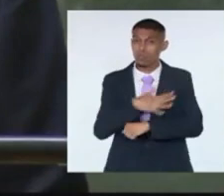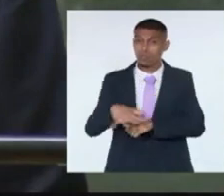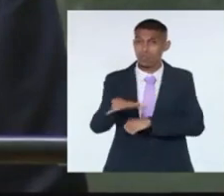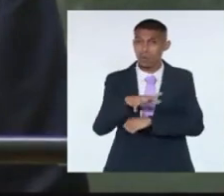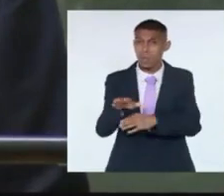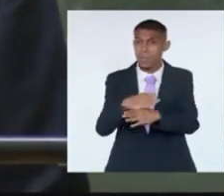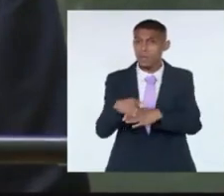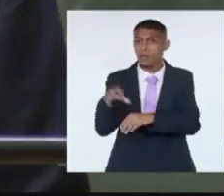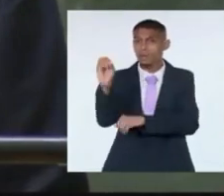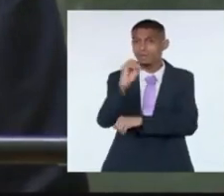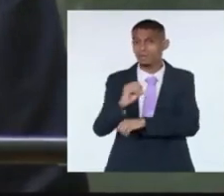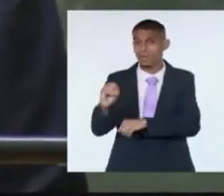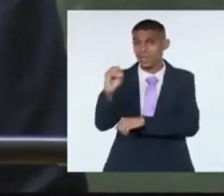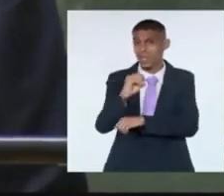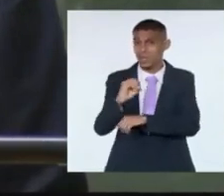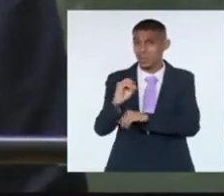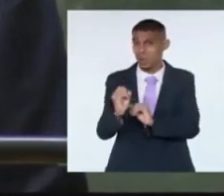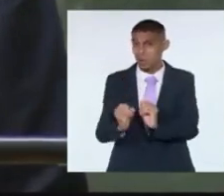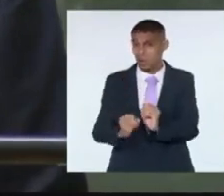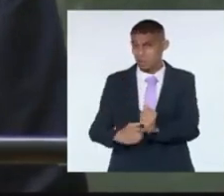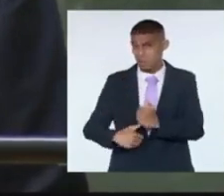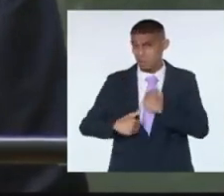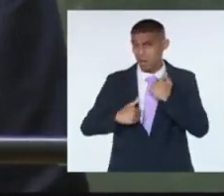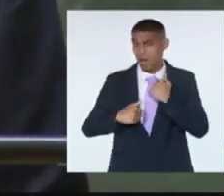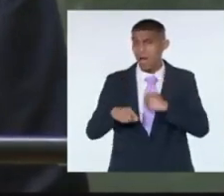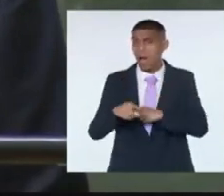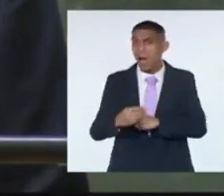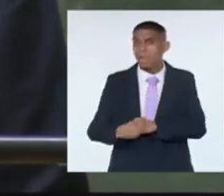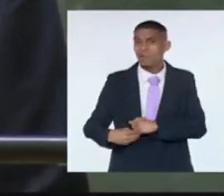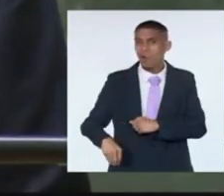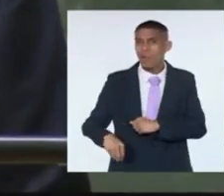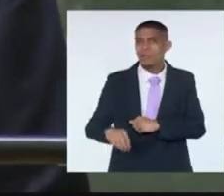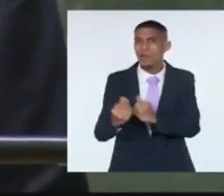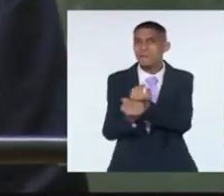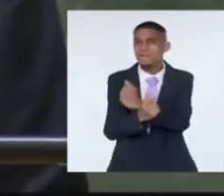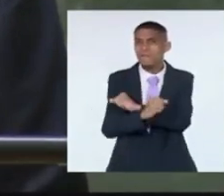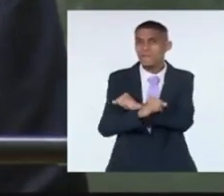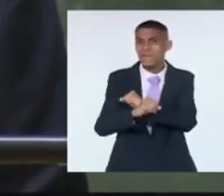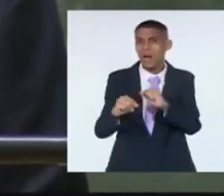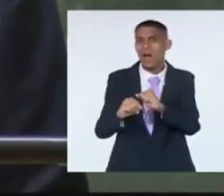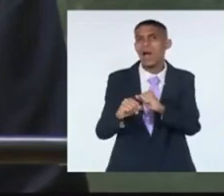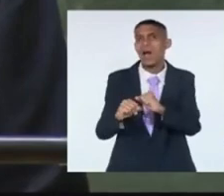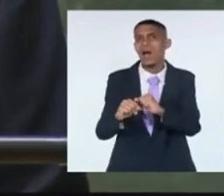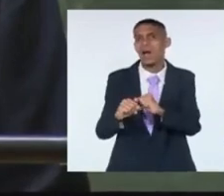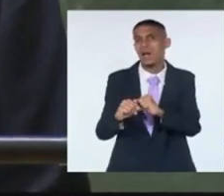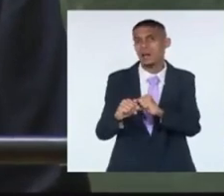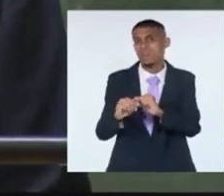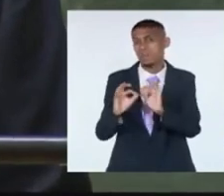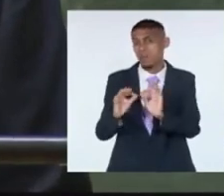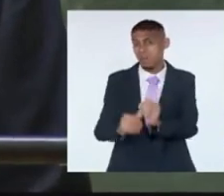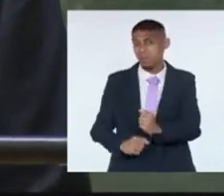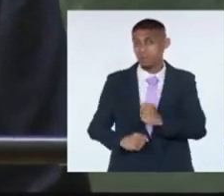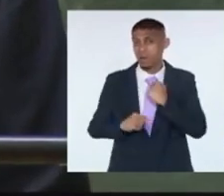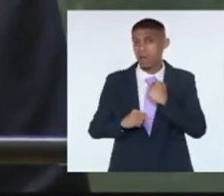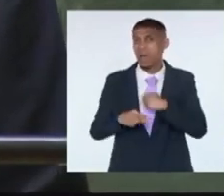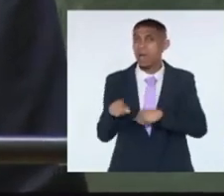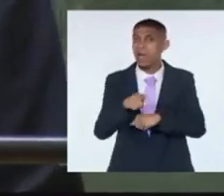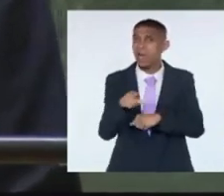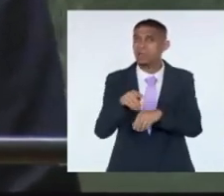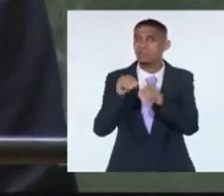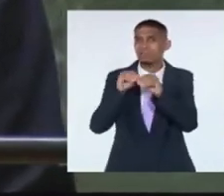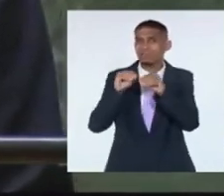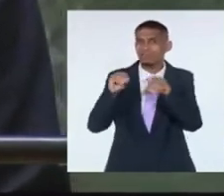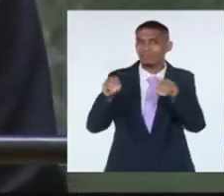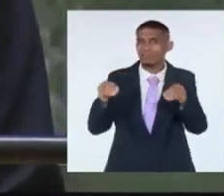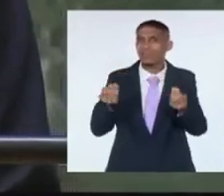terroristas que se aprovechan de explotar las ambiciones de las potencias se están propagando como